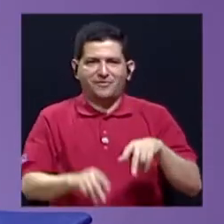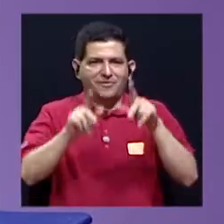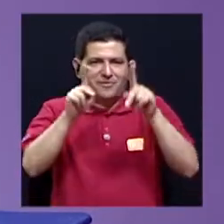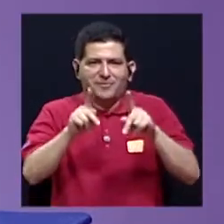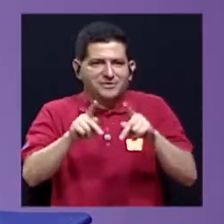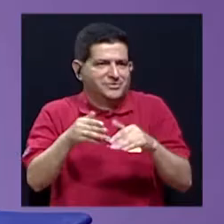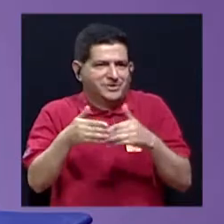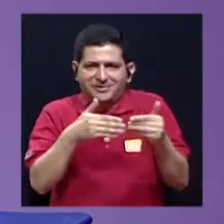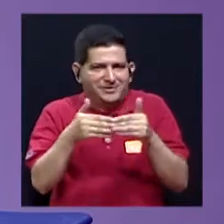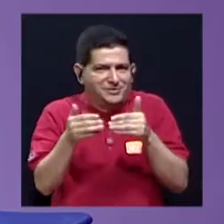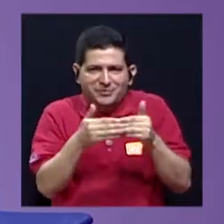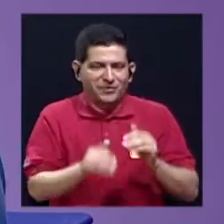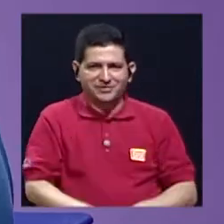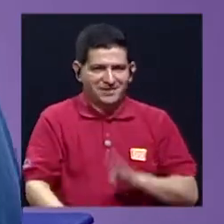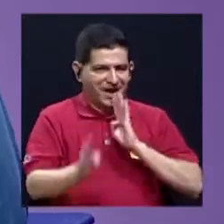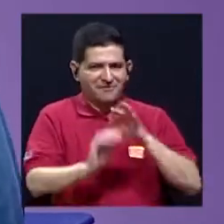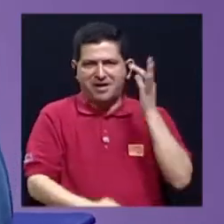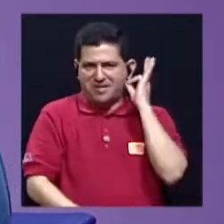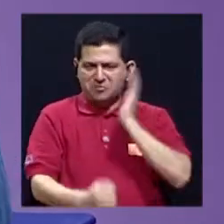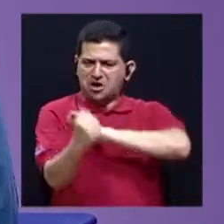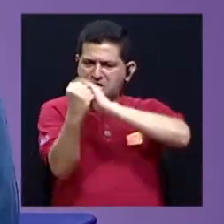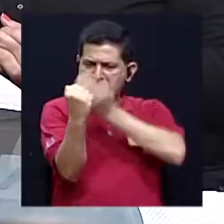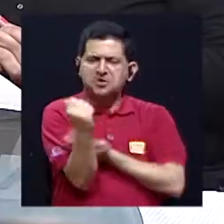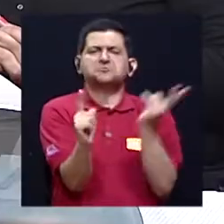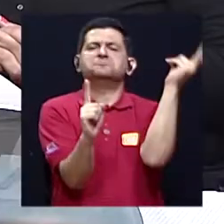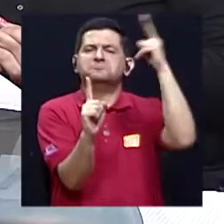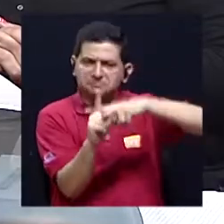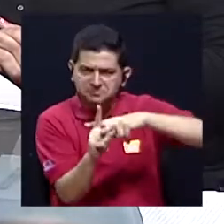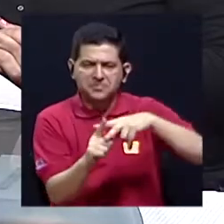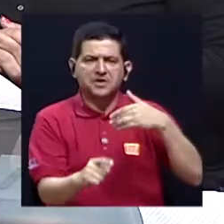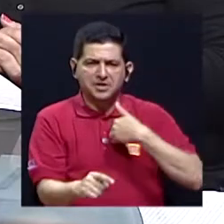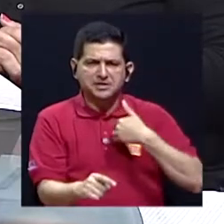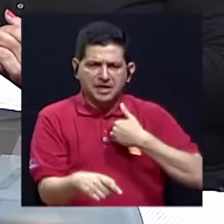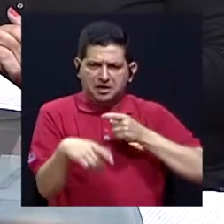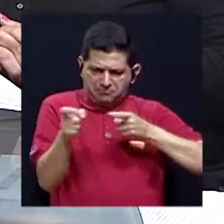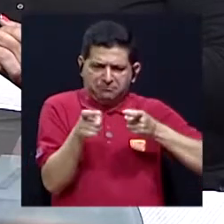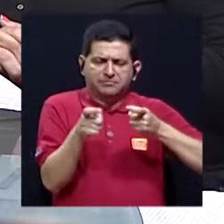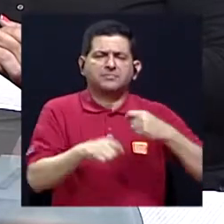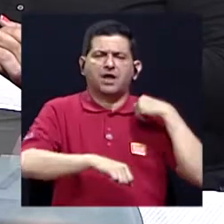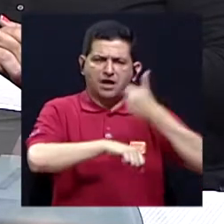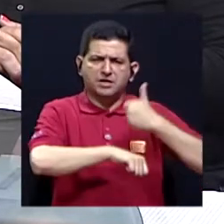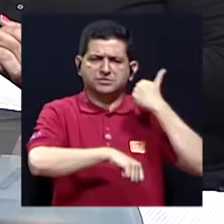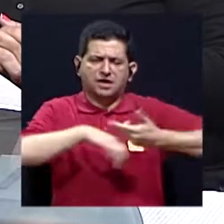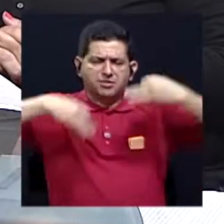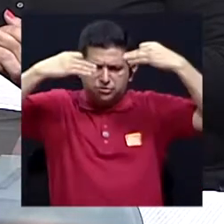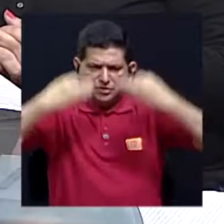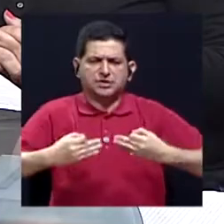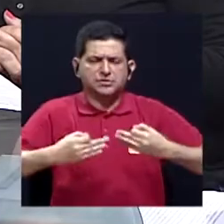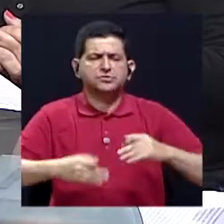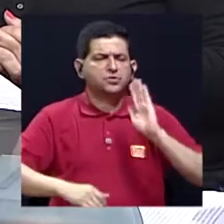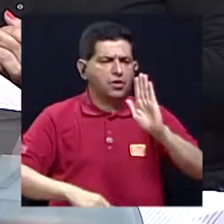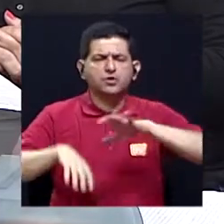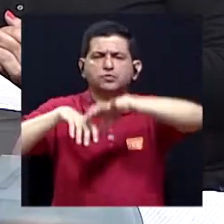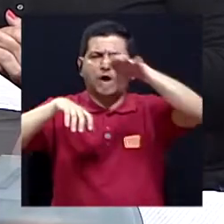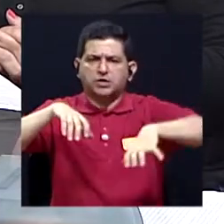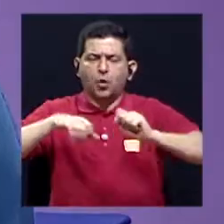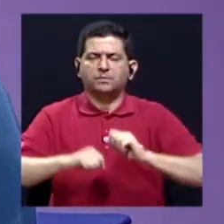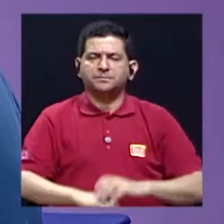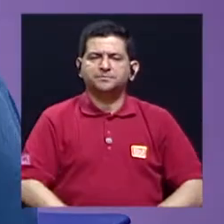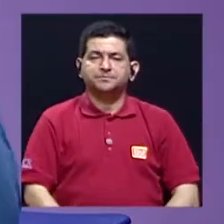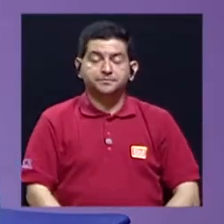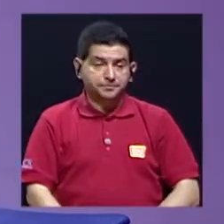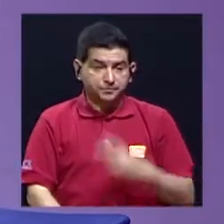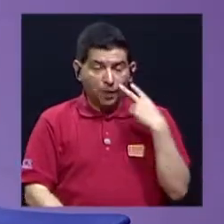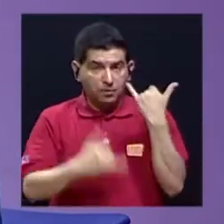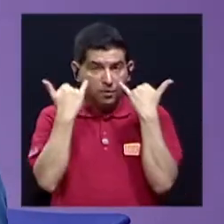cualquier mujer acá, ¿verdad? Estamos hablando de mujeres empoderadas y mujeres con poder para definir, tomar las decisiones de sus cantones, lo cual, como